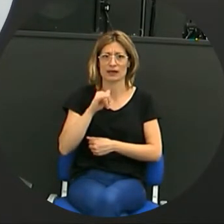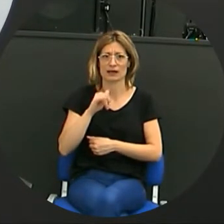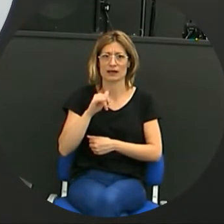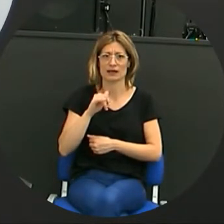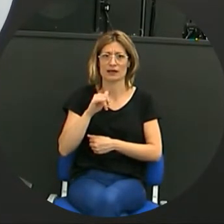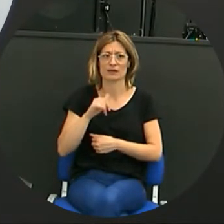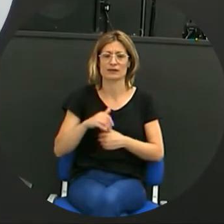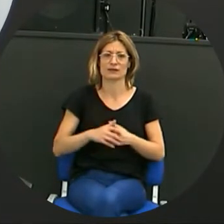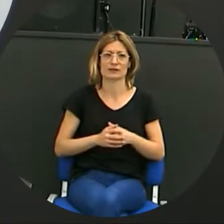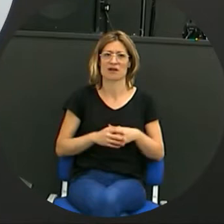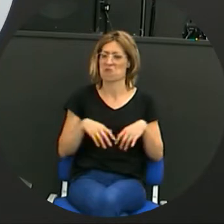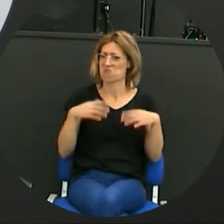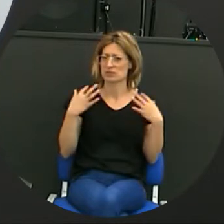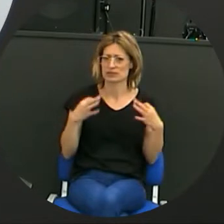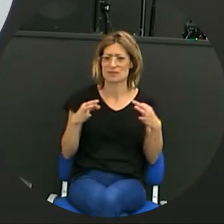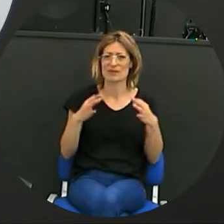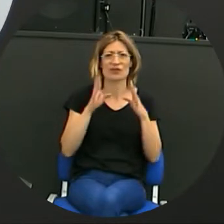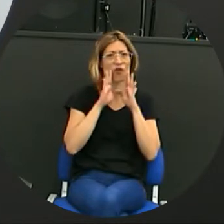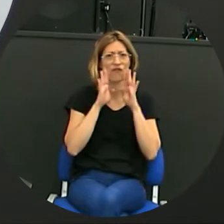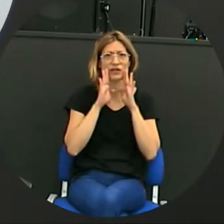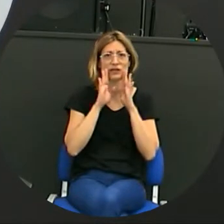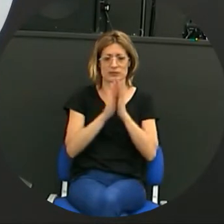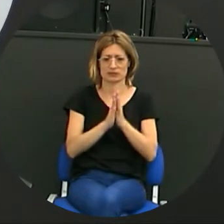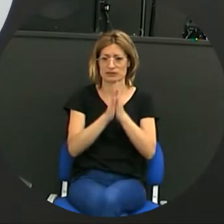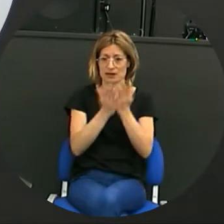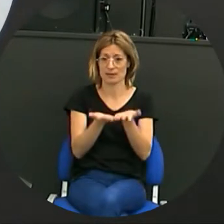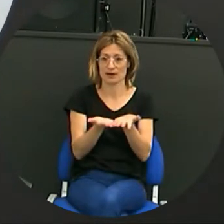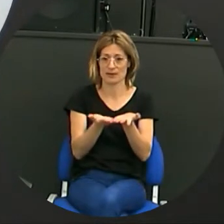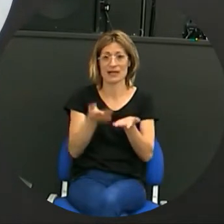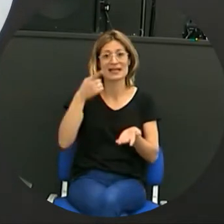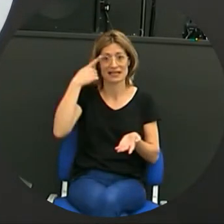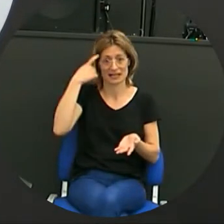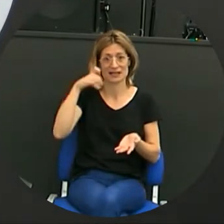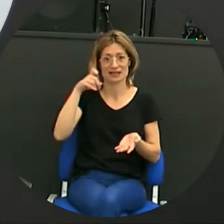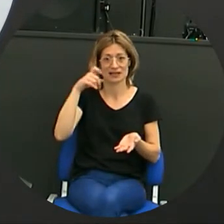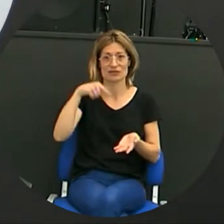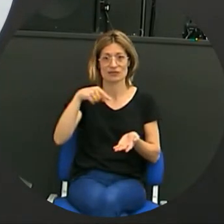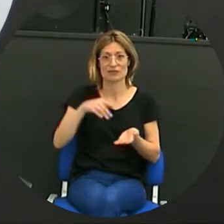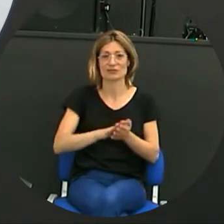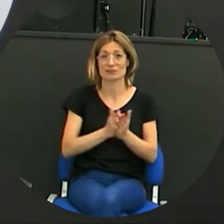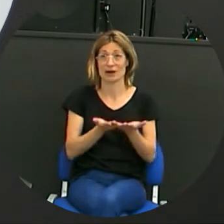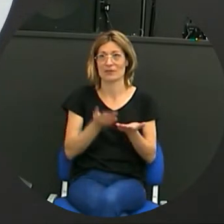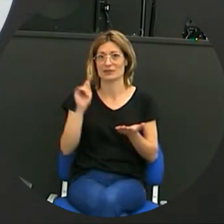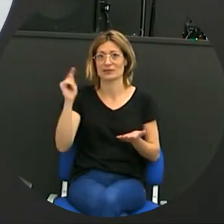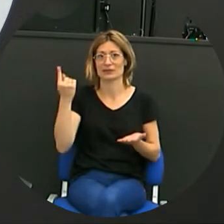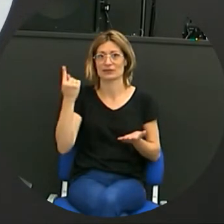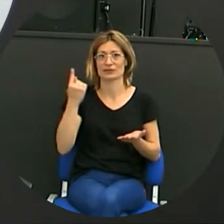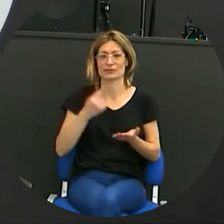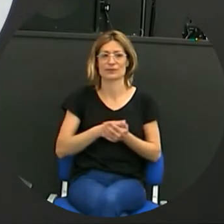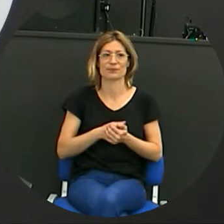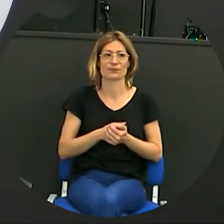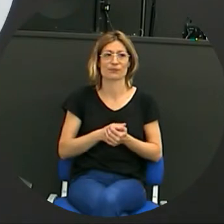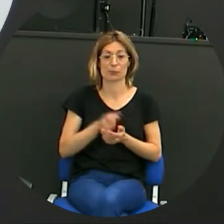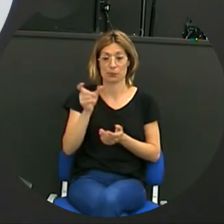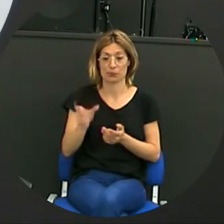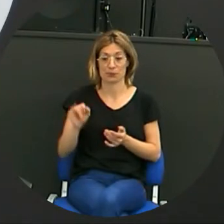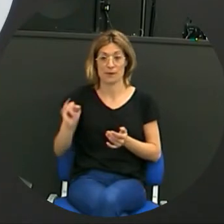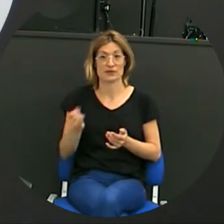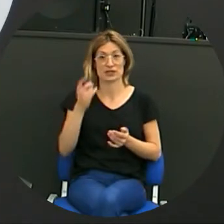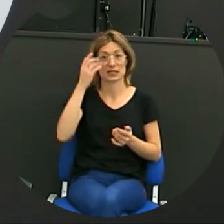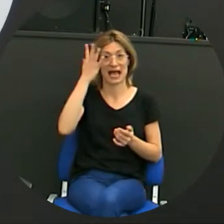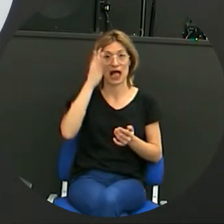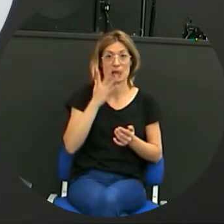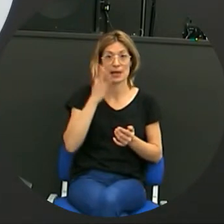sino simplemente confesando la palabra y creyendo la palabra de Dios. Y Ananías, cuando el Señor le